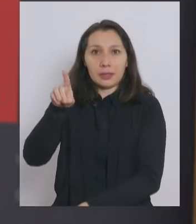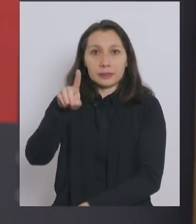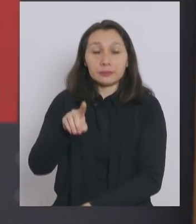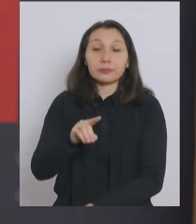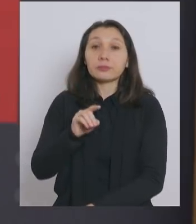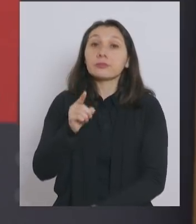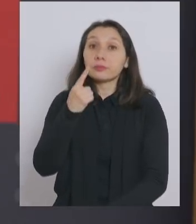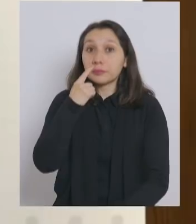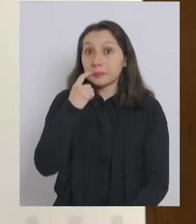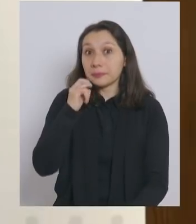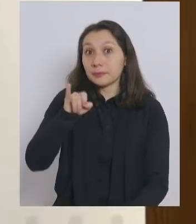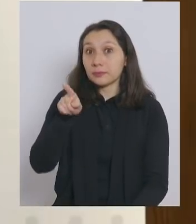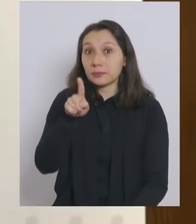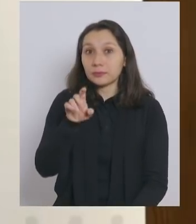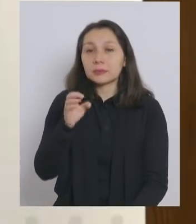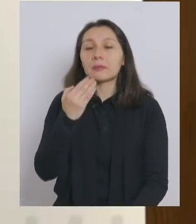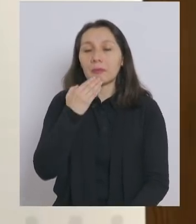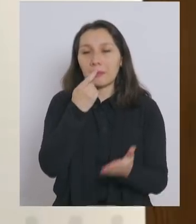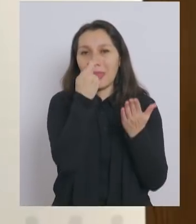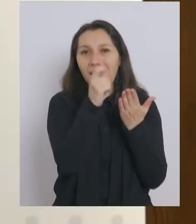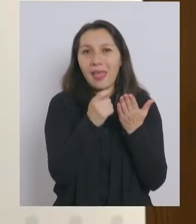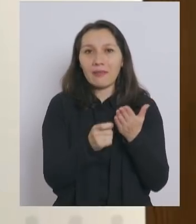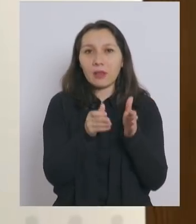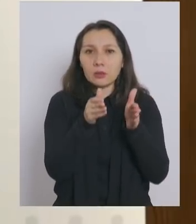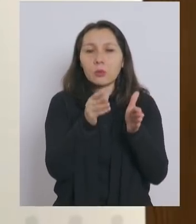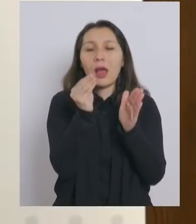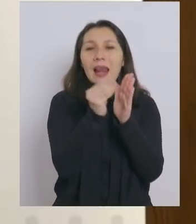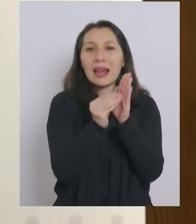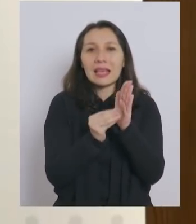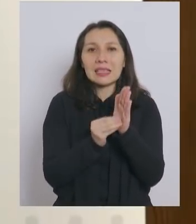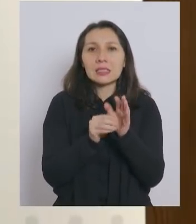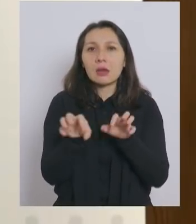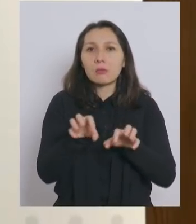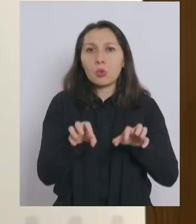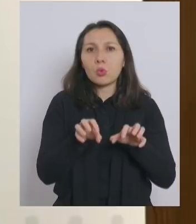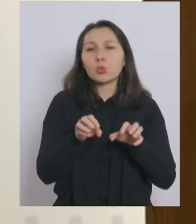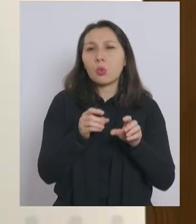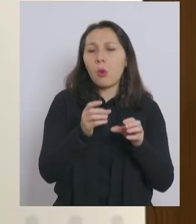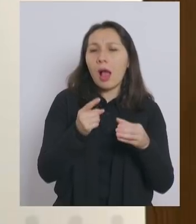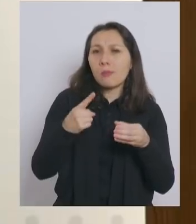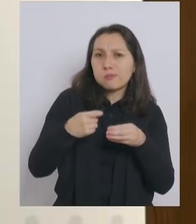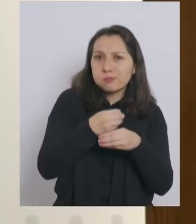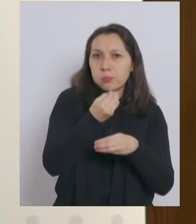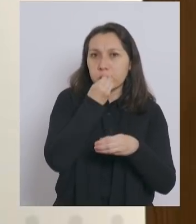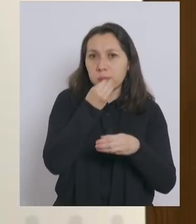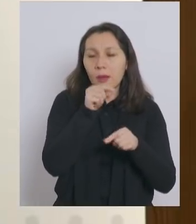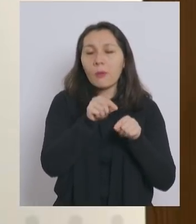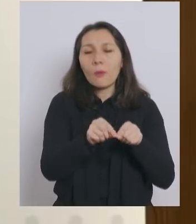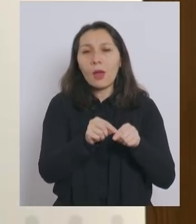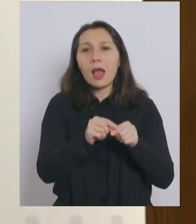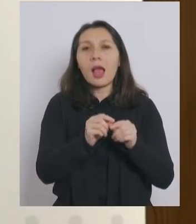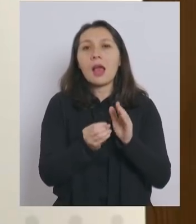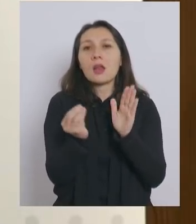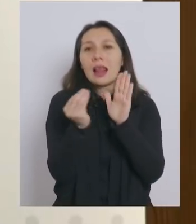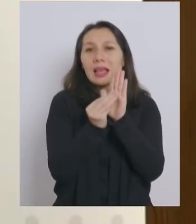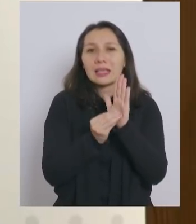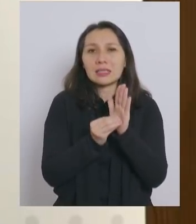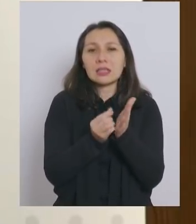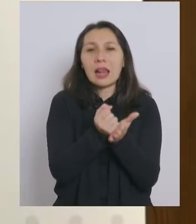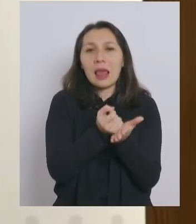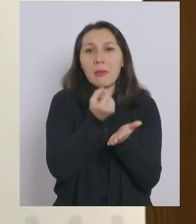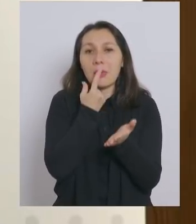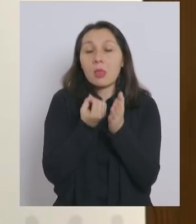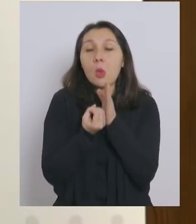José Crisóstomo, además, es evaluador de la sección de registro de productos biológicos de nuestro subdepartamento de autorizaciones y registro de productos